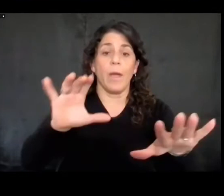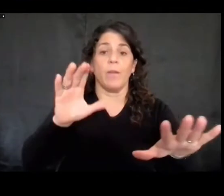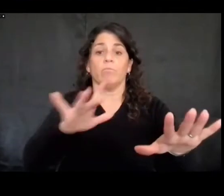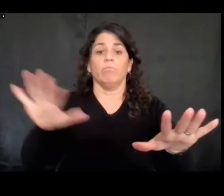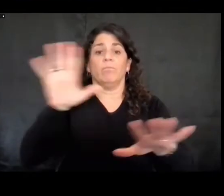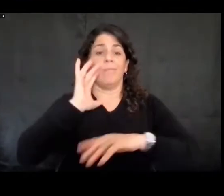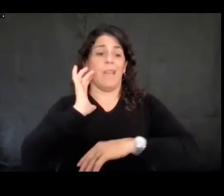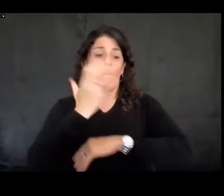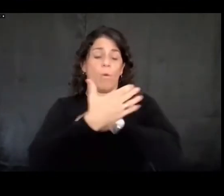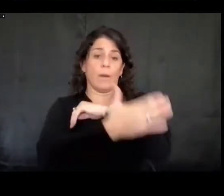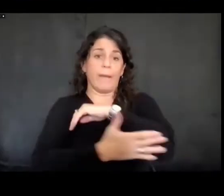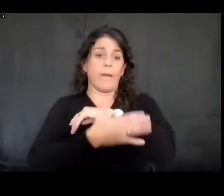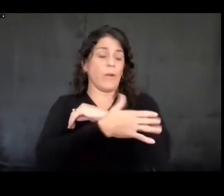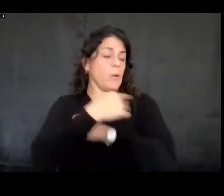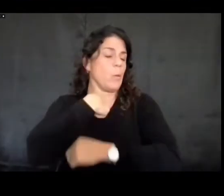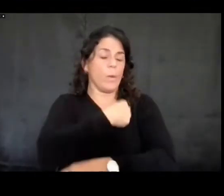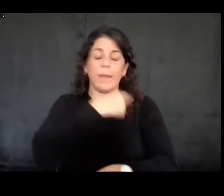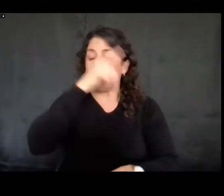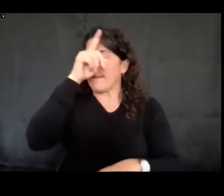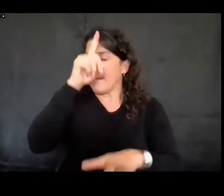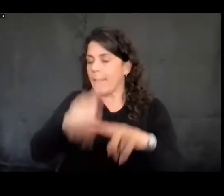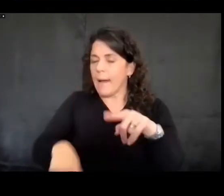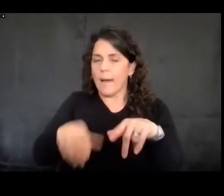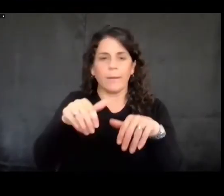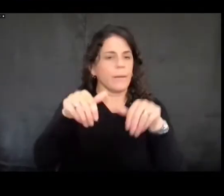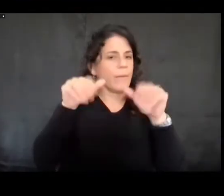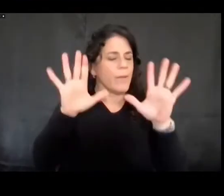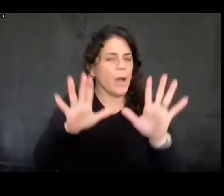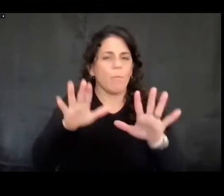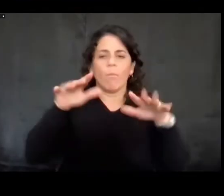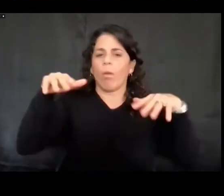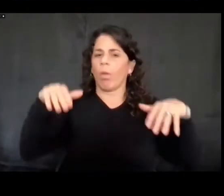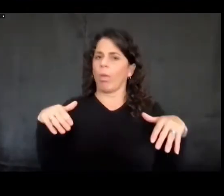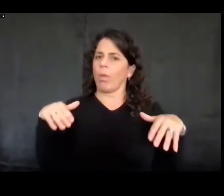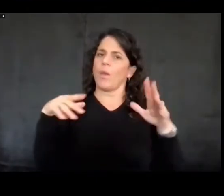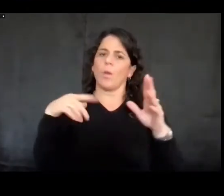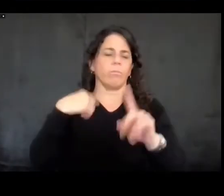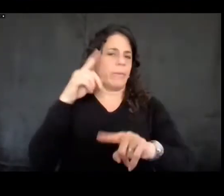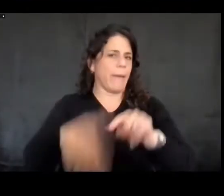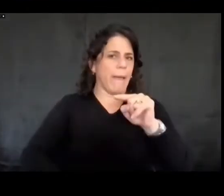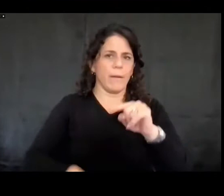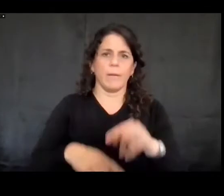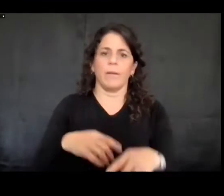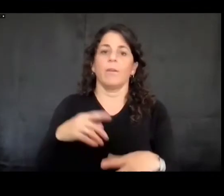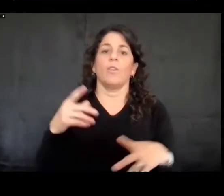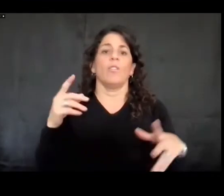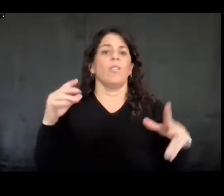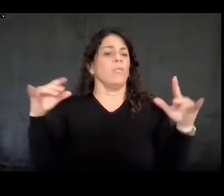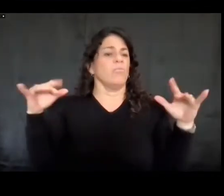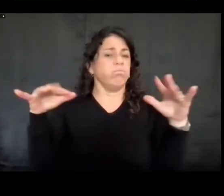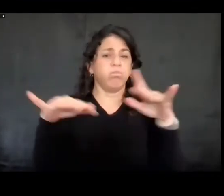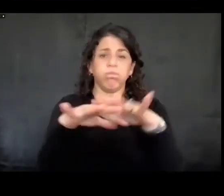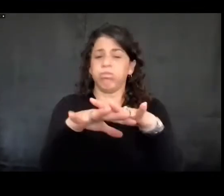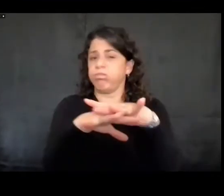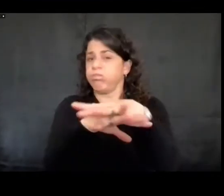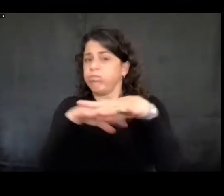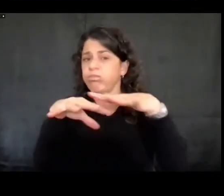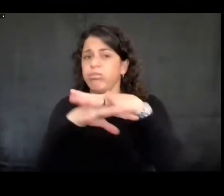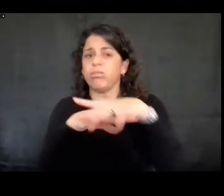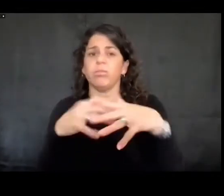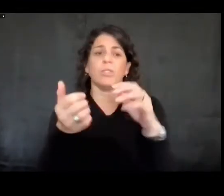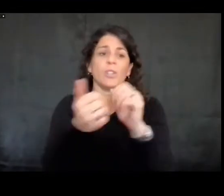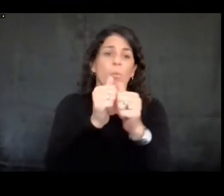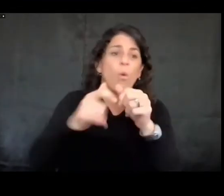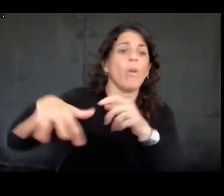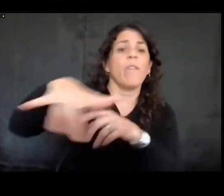condado no podemos bajar la guardia todo potencial para los deportes